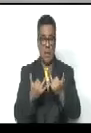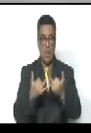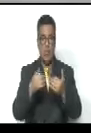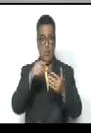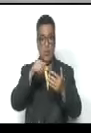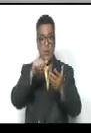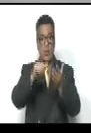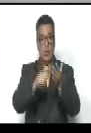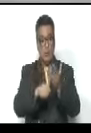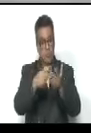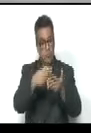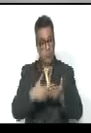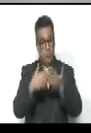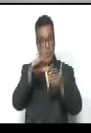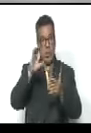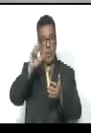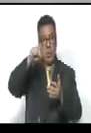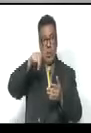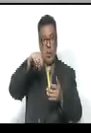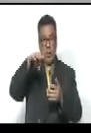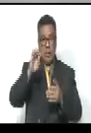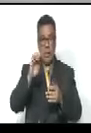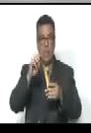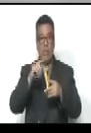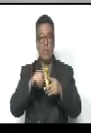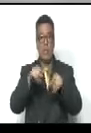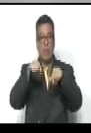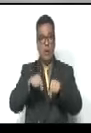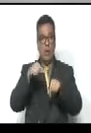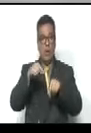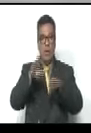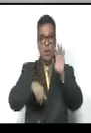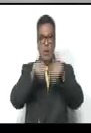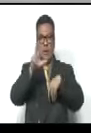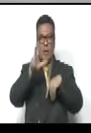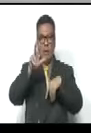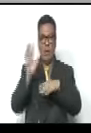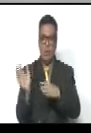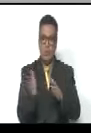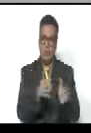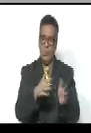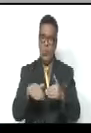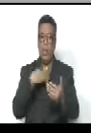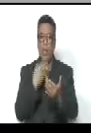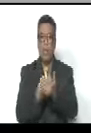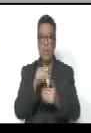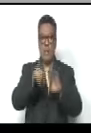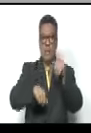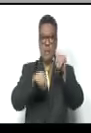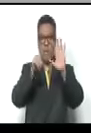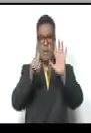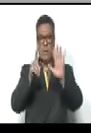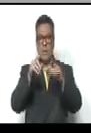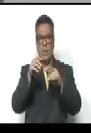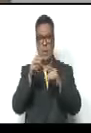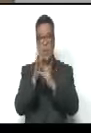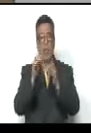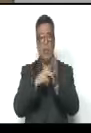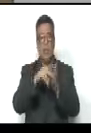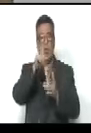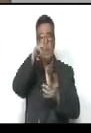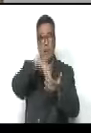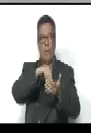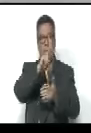registro electoral con duración desde este próximo 18 de marzo hasta el 16 de abril